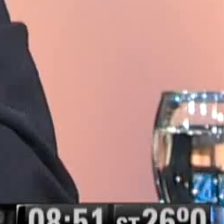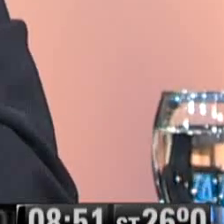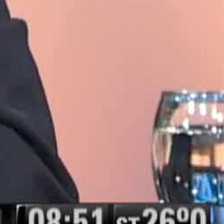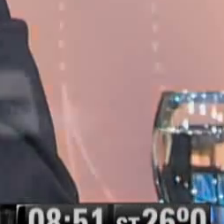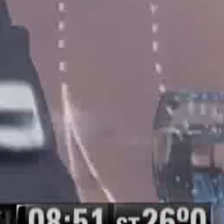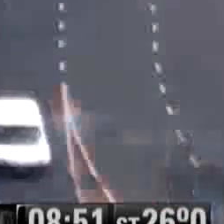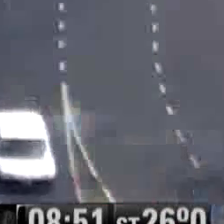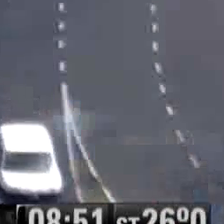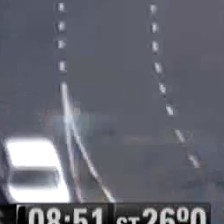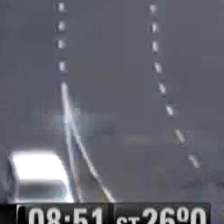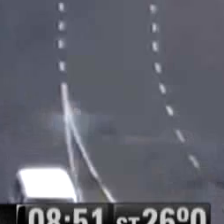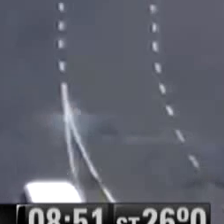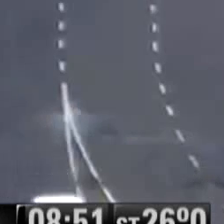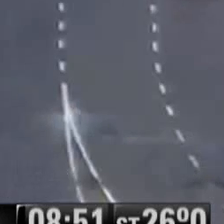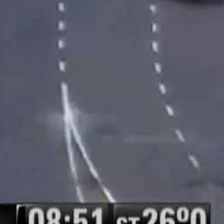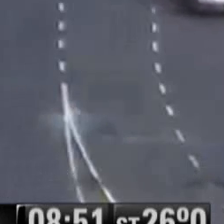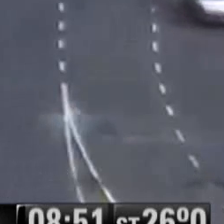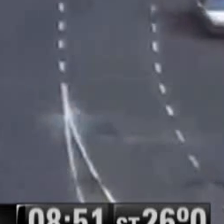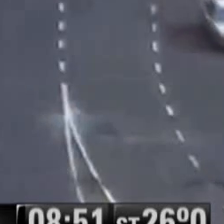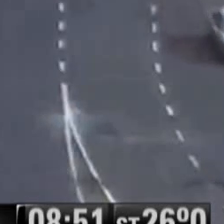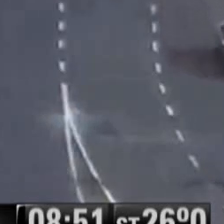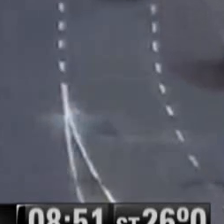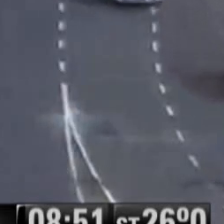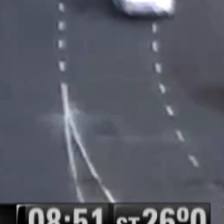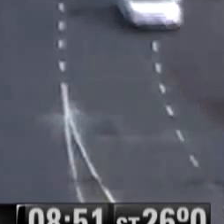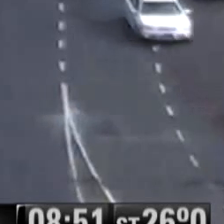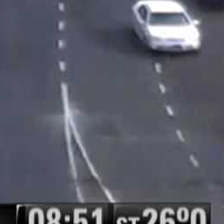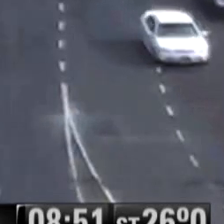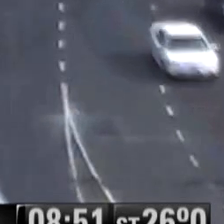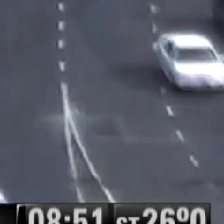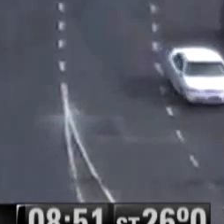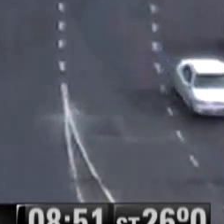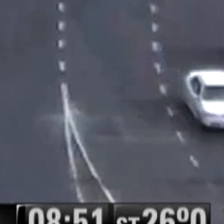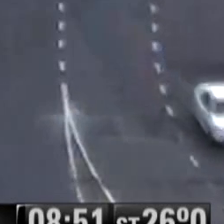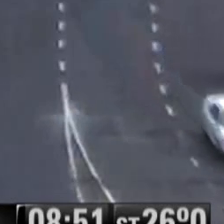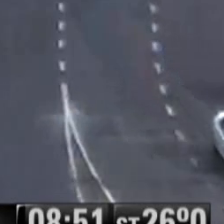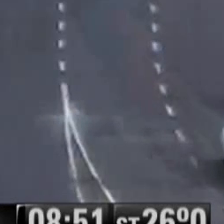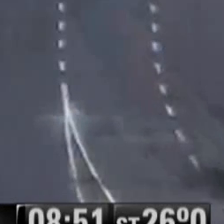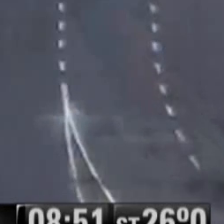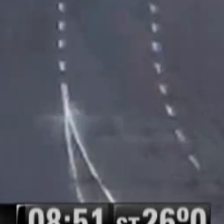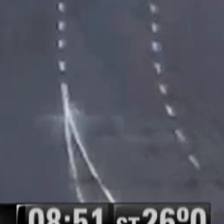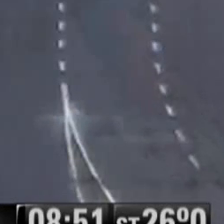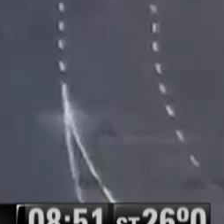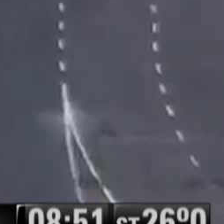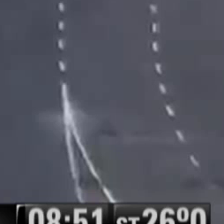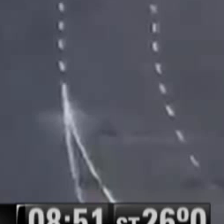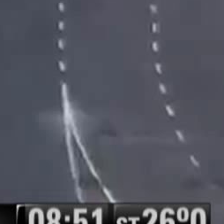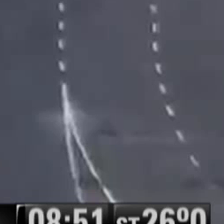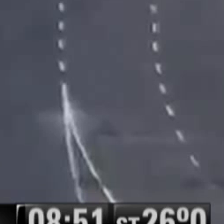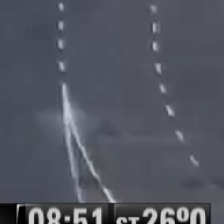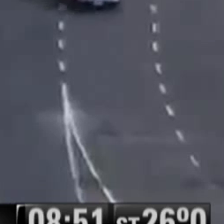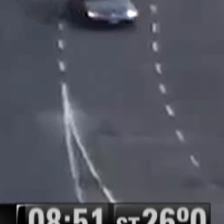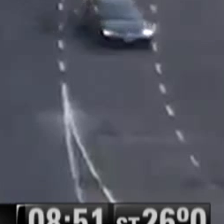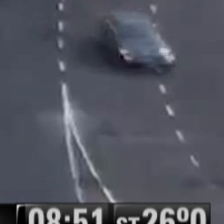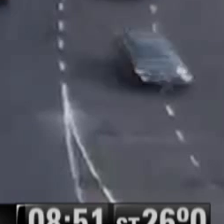decíamos recién, bueno, es parte del viaje la recomendación de tener el auto en condiciones y fundamentalmente cuando va a emprender el